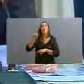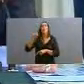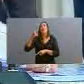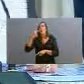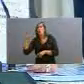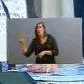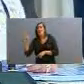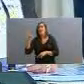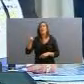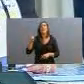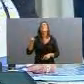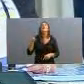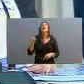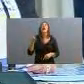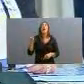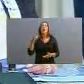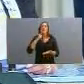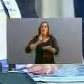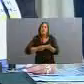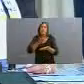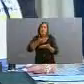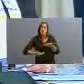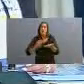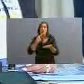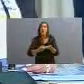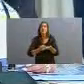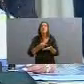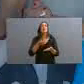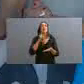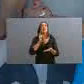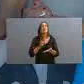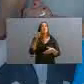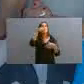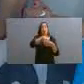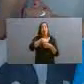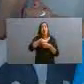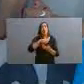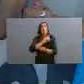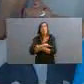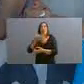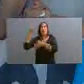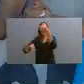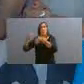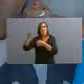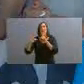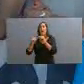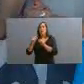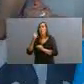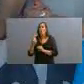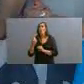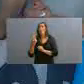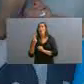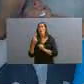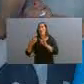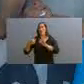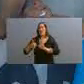se establece declarar inaplicables en el ámbito del Poder Judicial los artículos 2, inciso